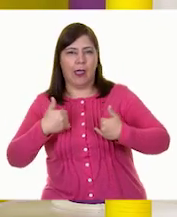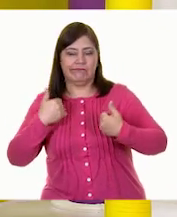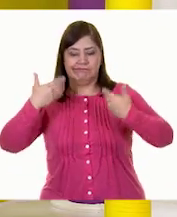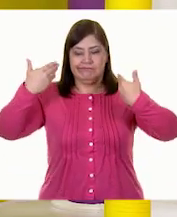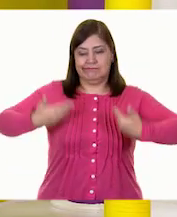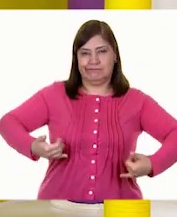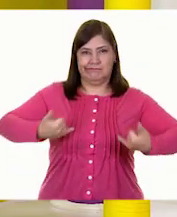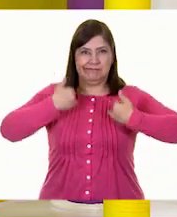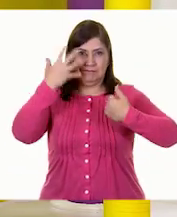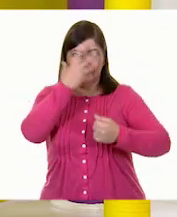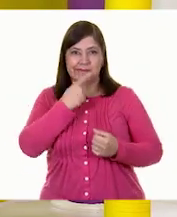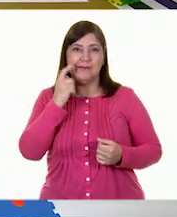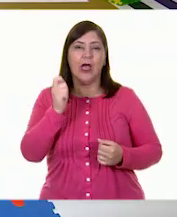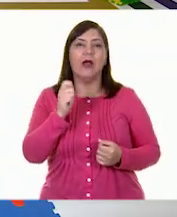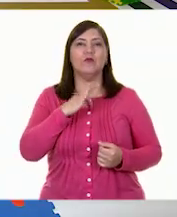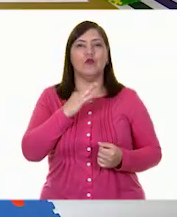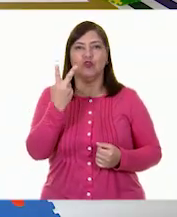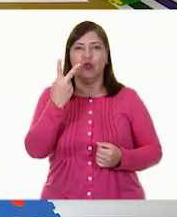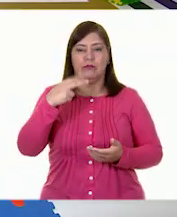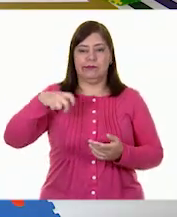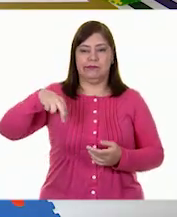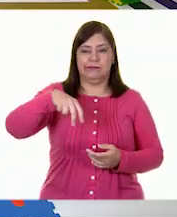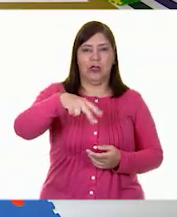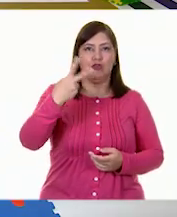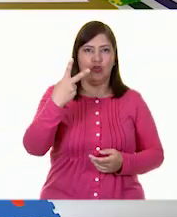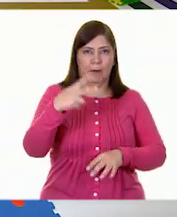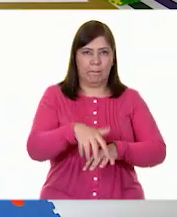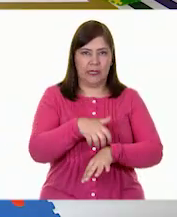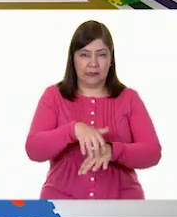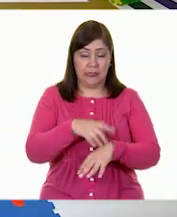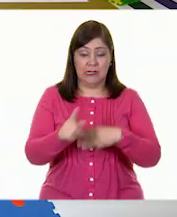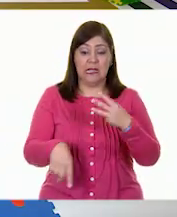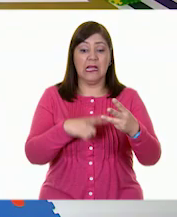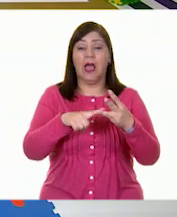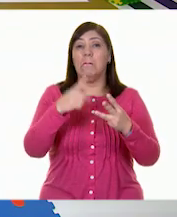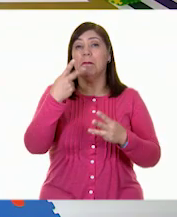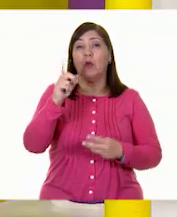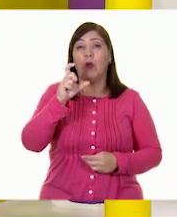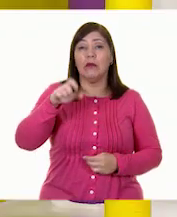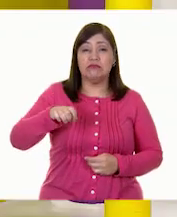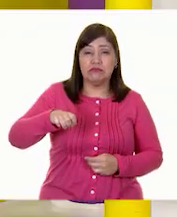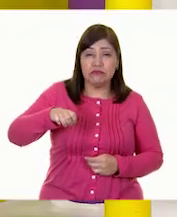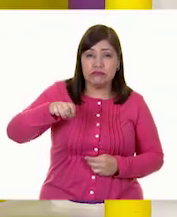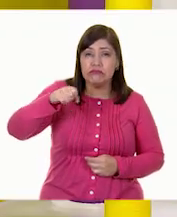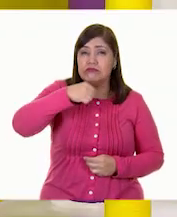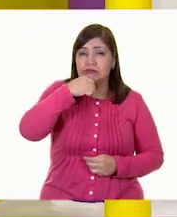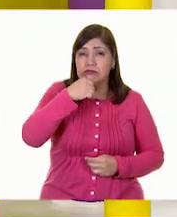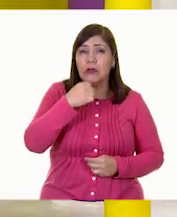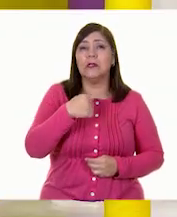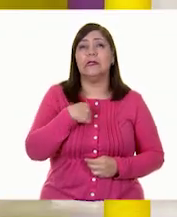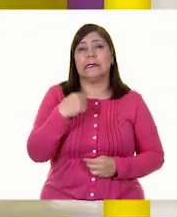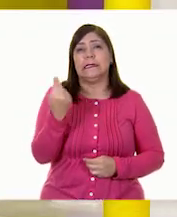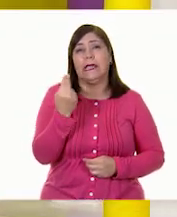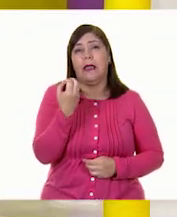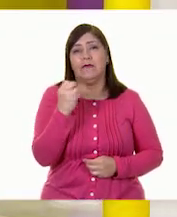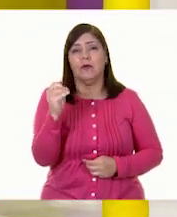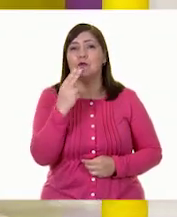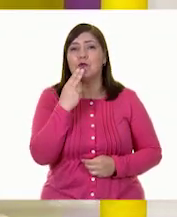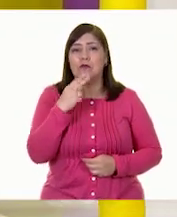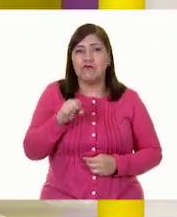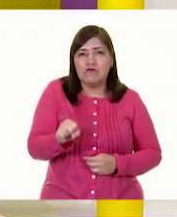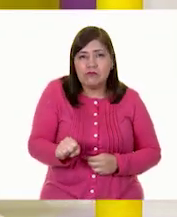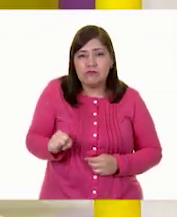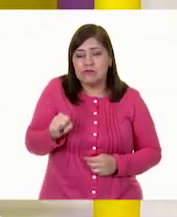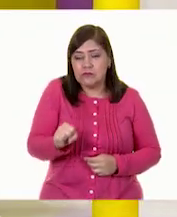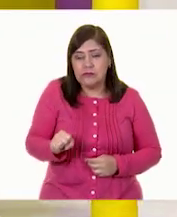bella, uno camina en dos patas. Pero cuando uno es viejito, uno tiene que usar su bastón, que es